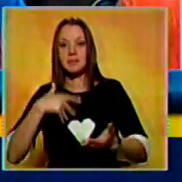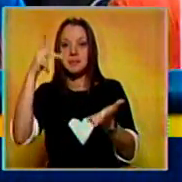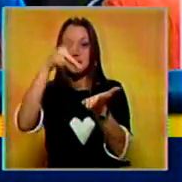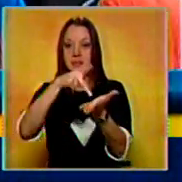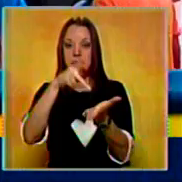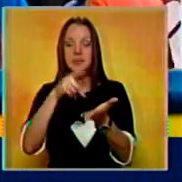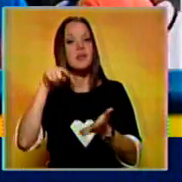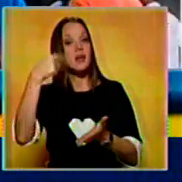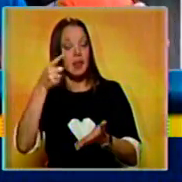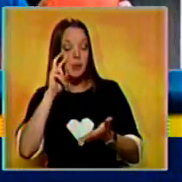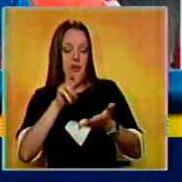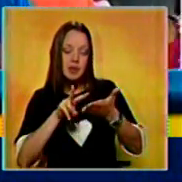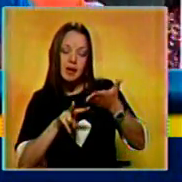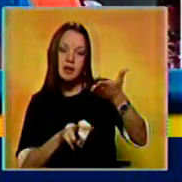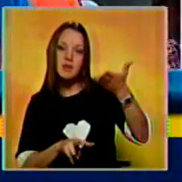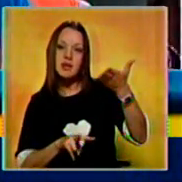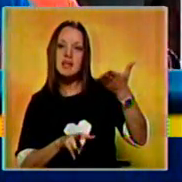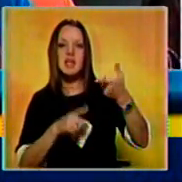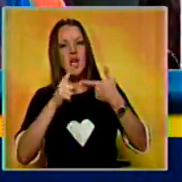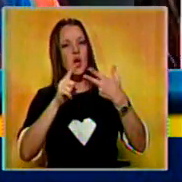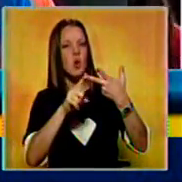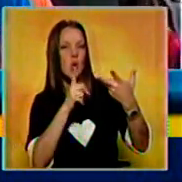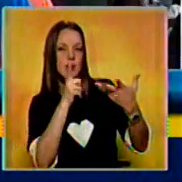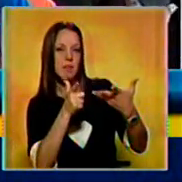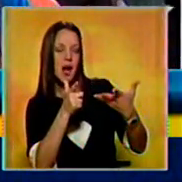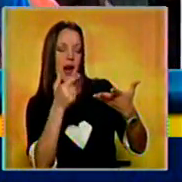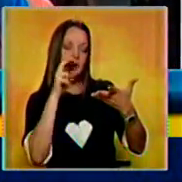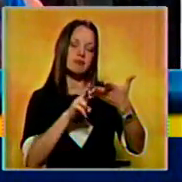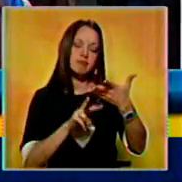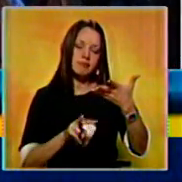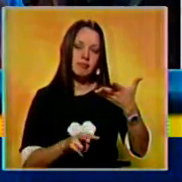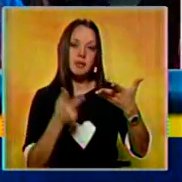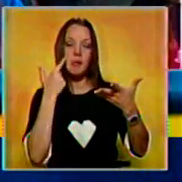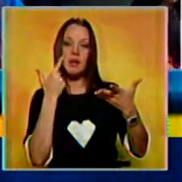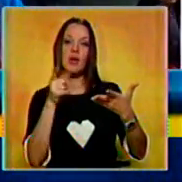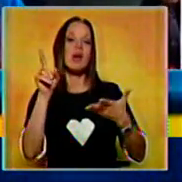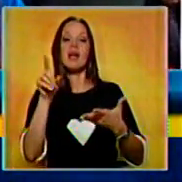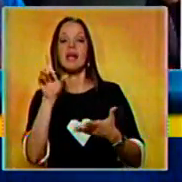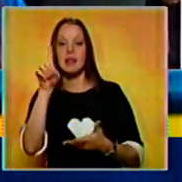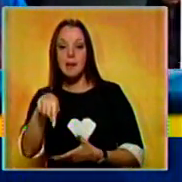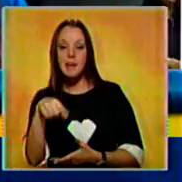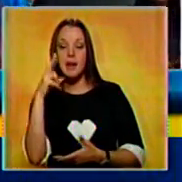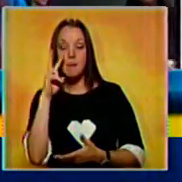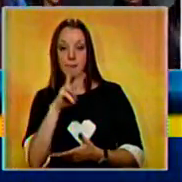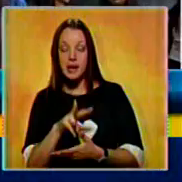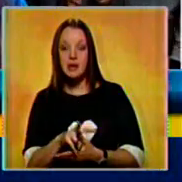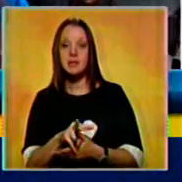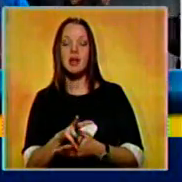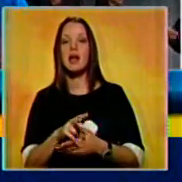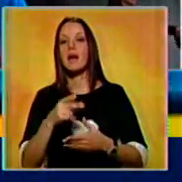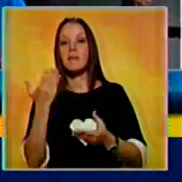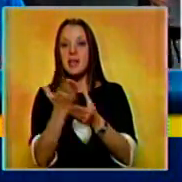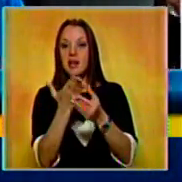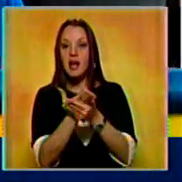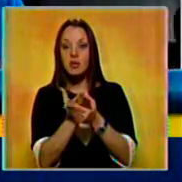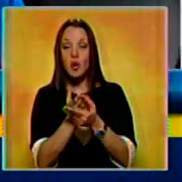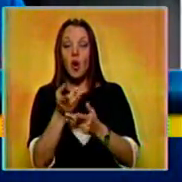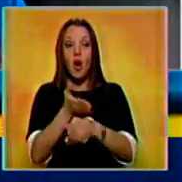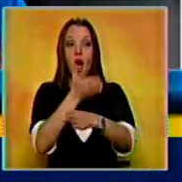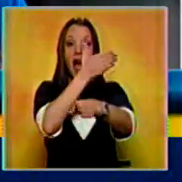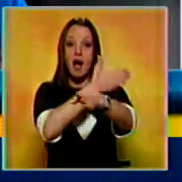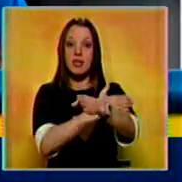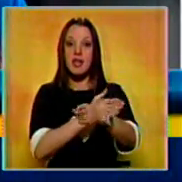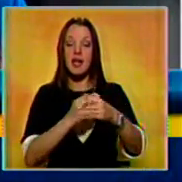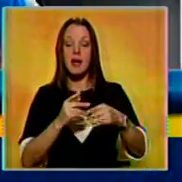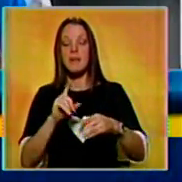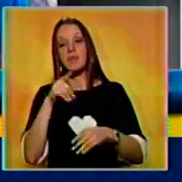de verificar que no haya ninguna irregularidad y también que no existan trámites burocráticos que impidan